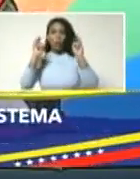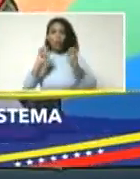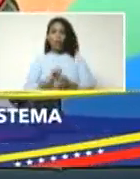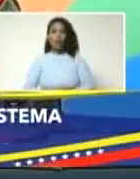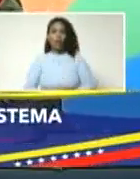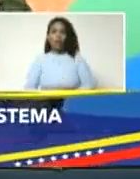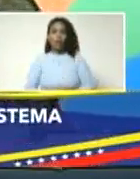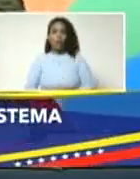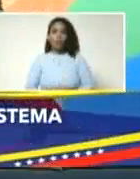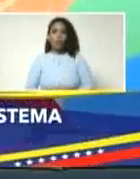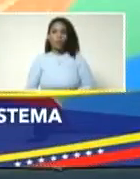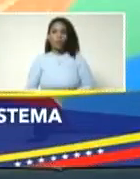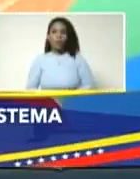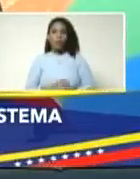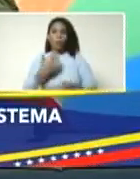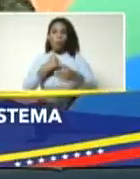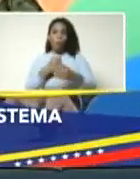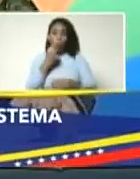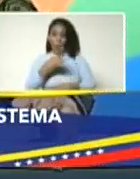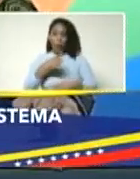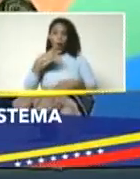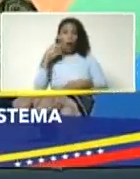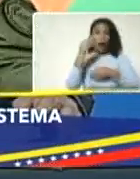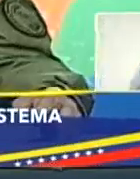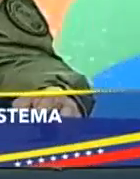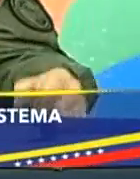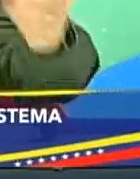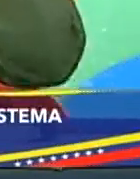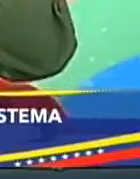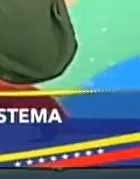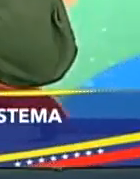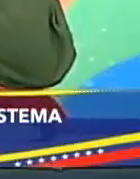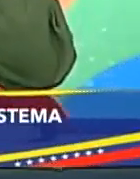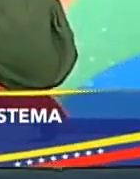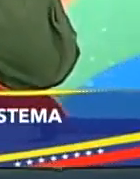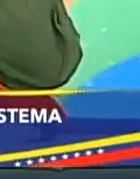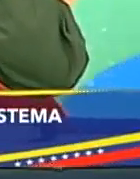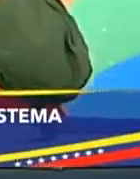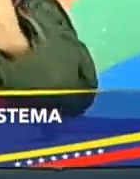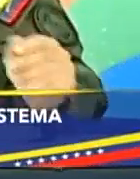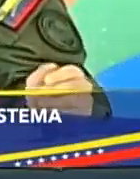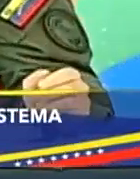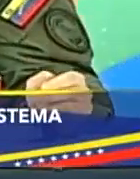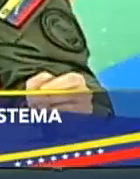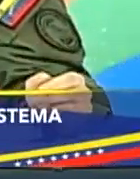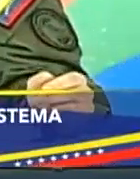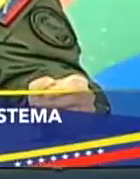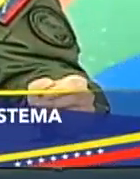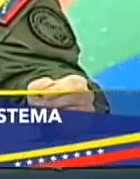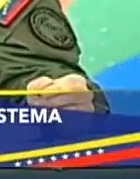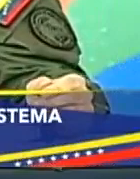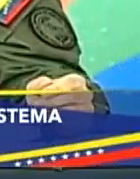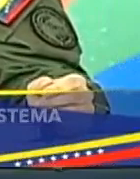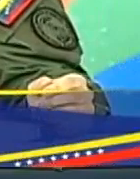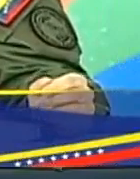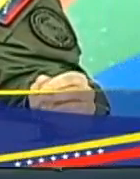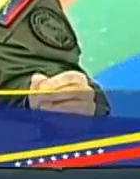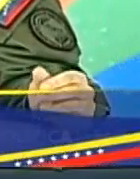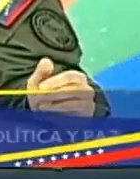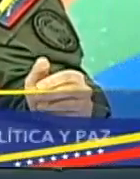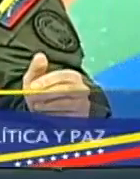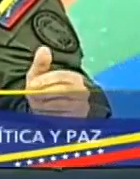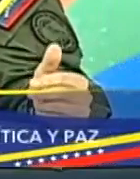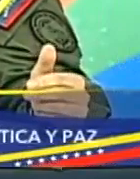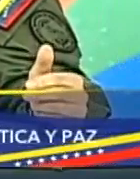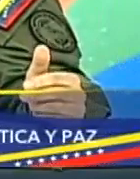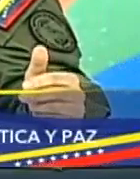este manual, bueno, habla precisamente de la organización popular que hemos construido nosotros en revolución. No es poca